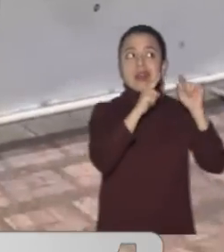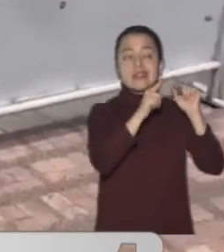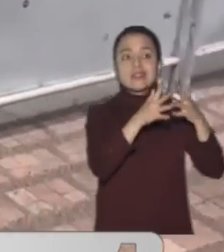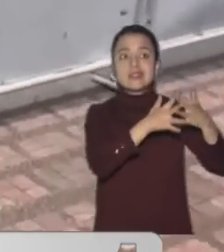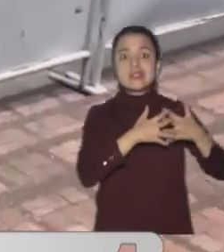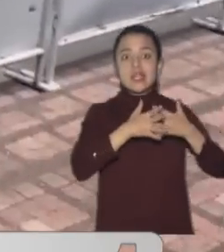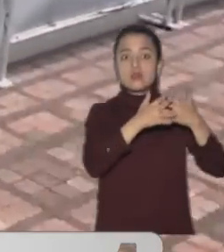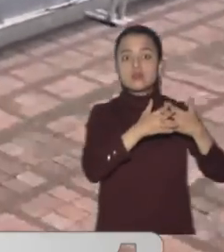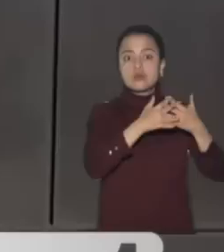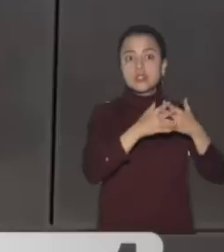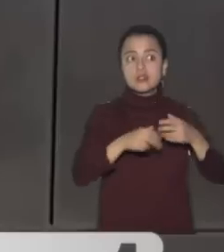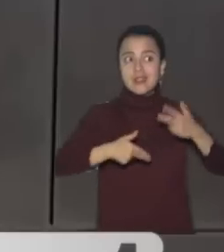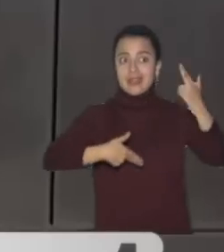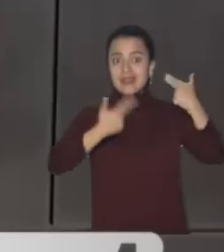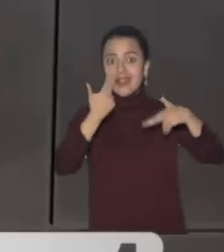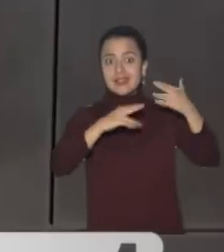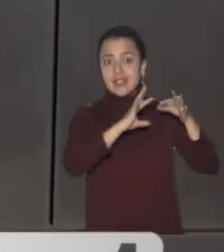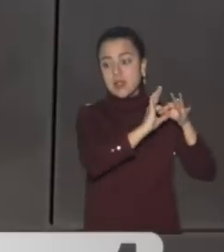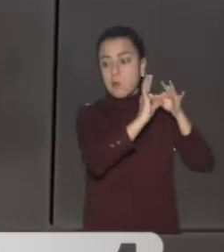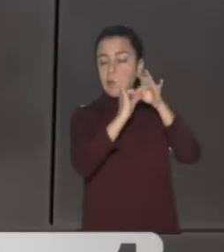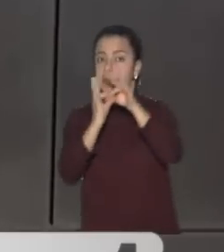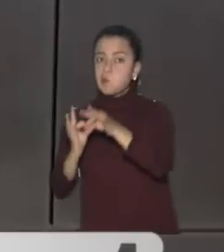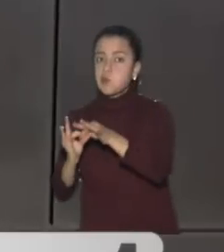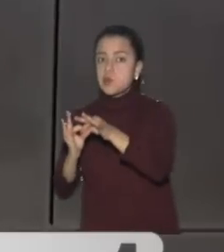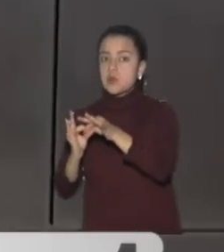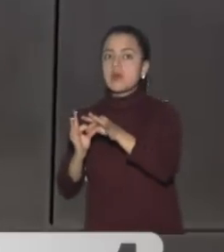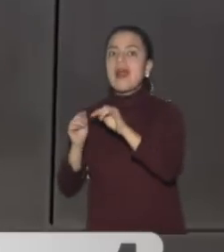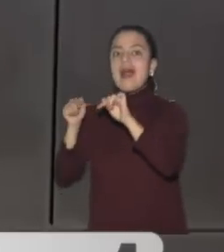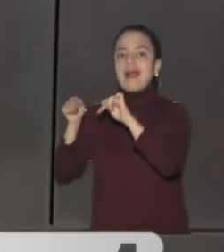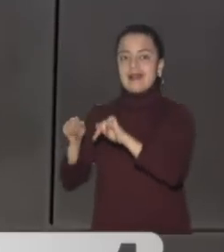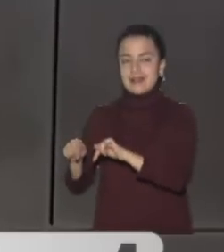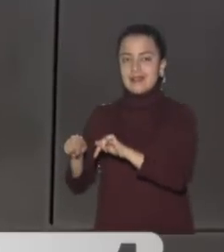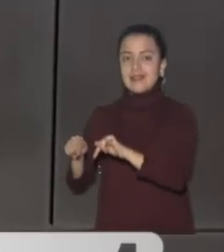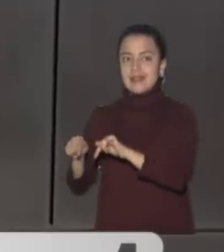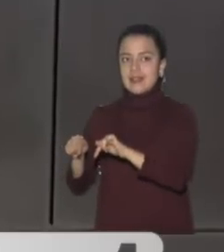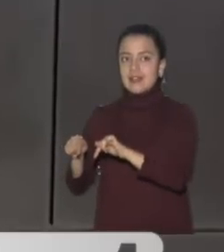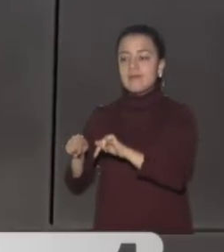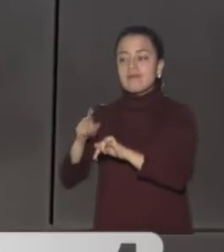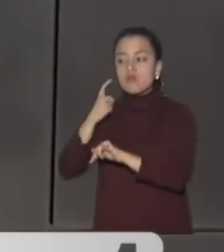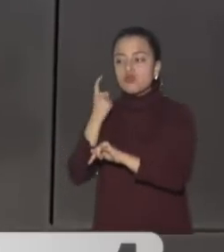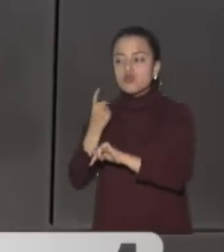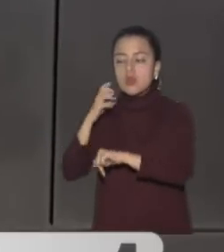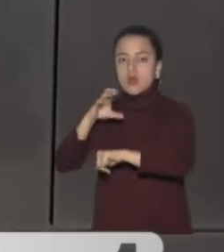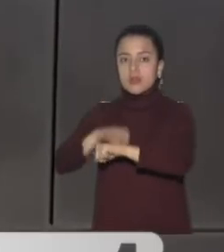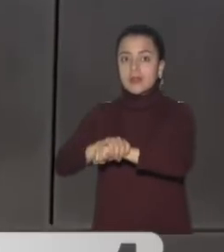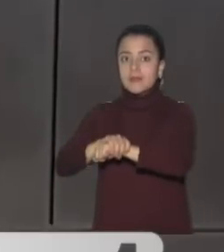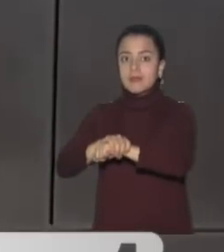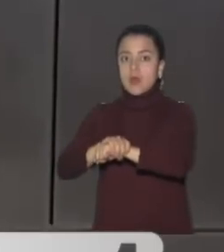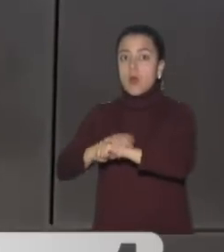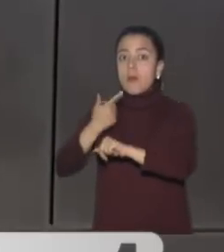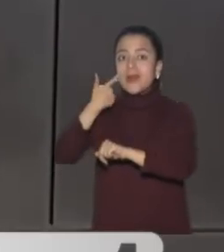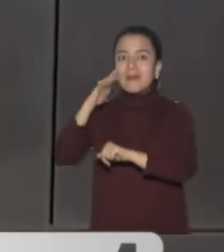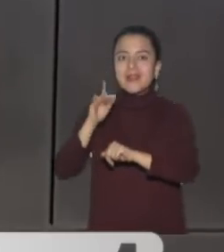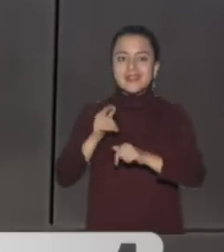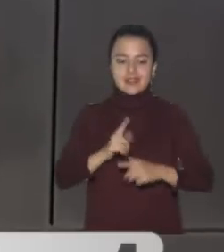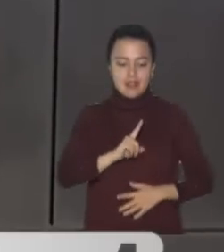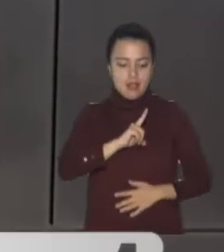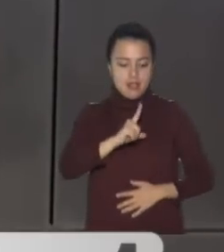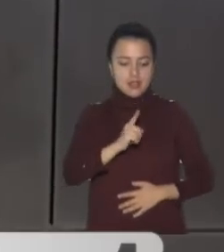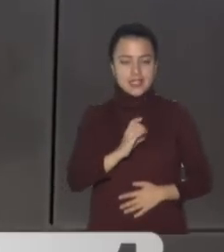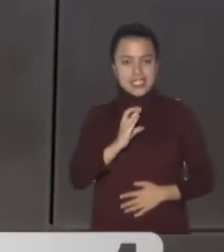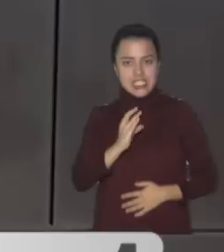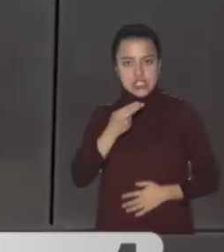12 toneladas de cocaína. Persona de confianza para el narcotráfico de Chiquito Malo. Persona que